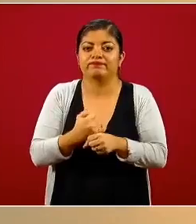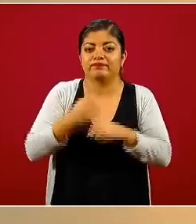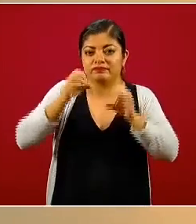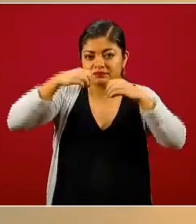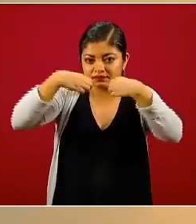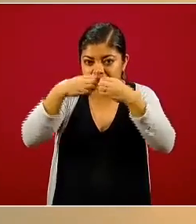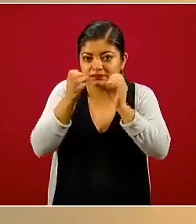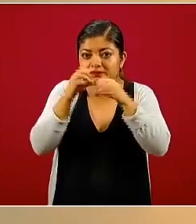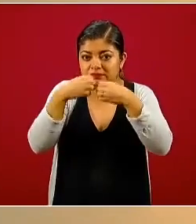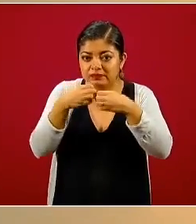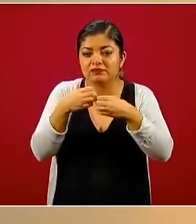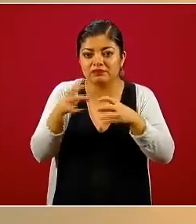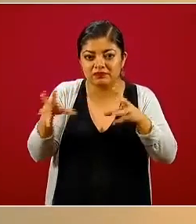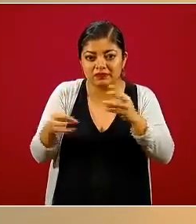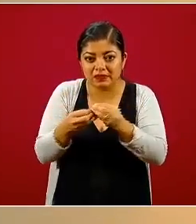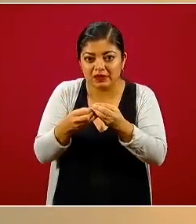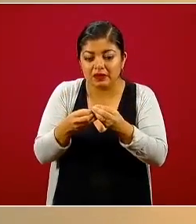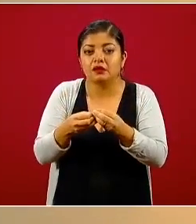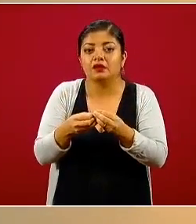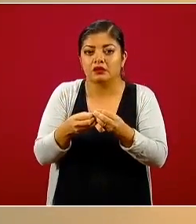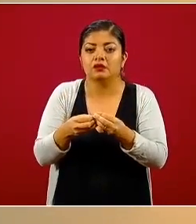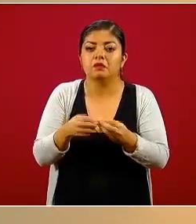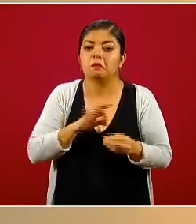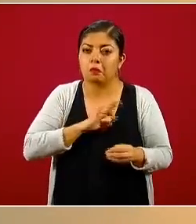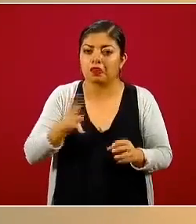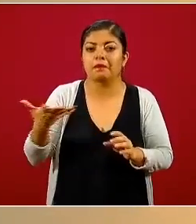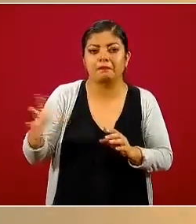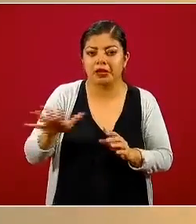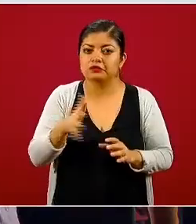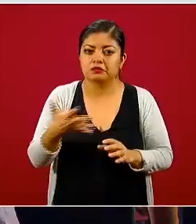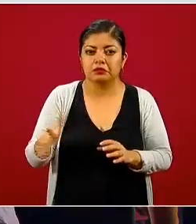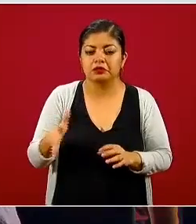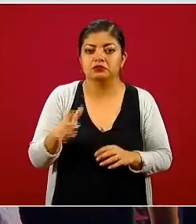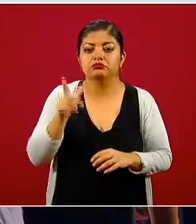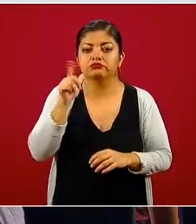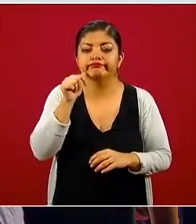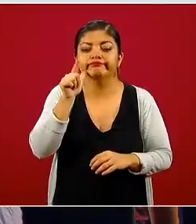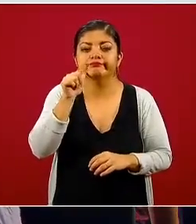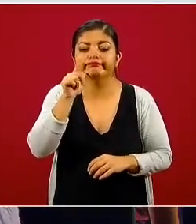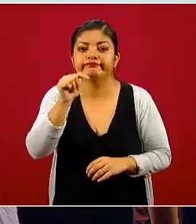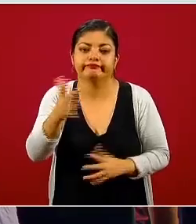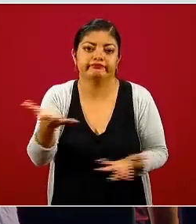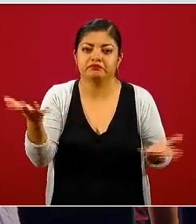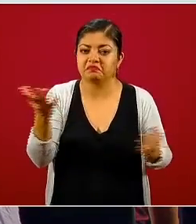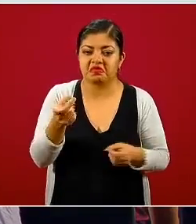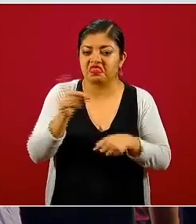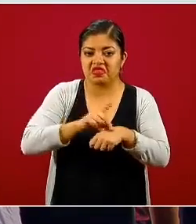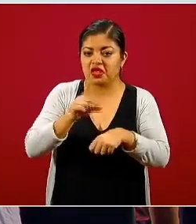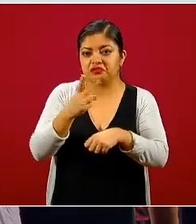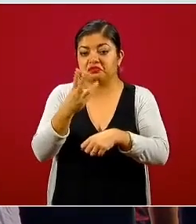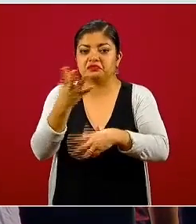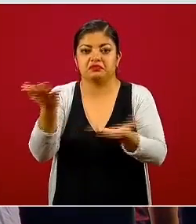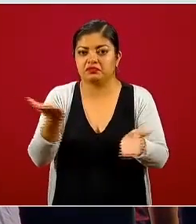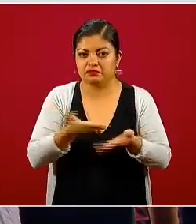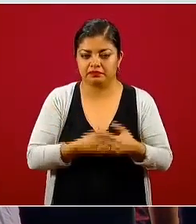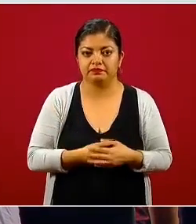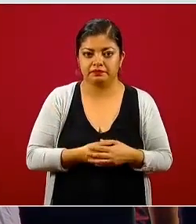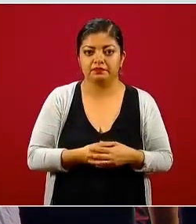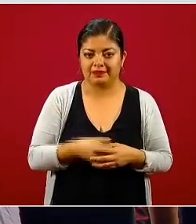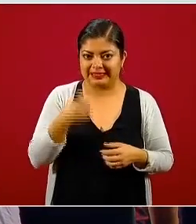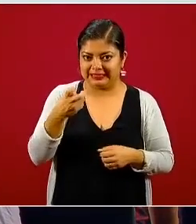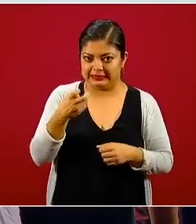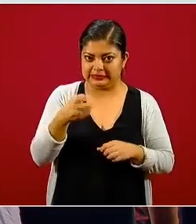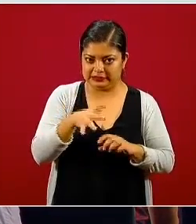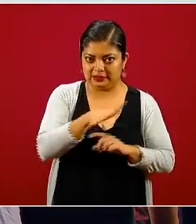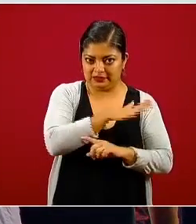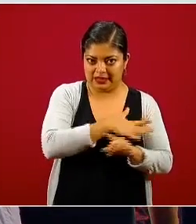la integración de resultados y la comunicación, puede llevarse hasta algunos días. Bueno, ese es el contexto. En esta imagen que